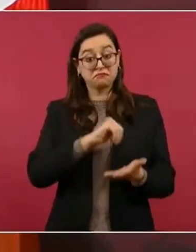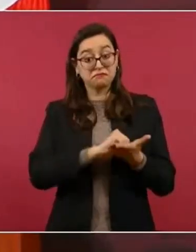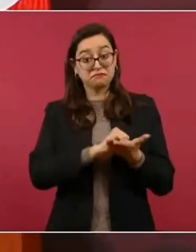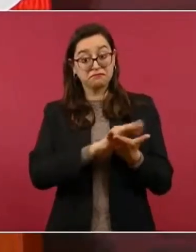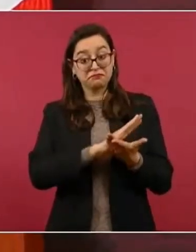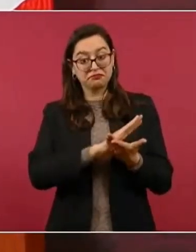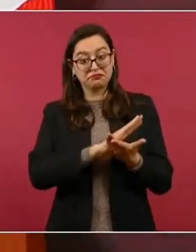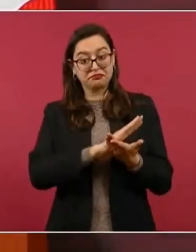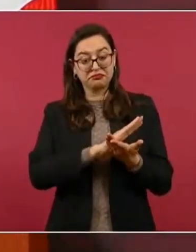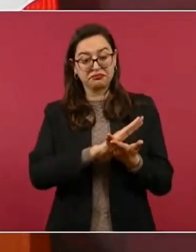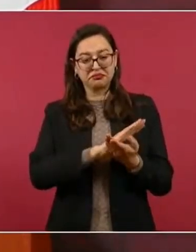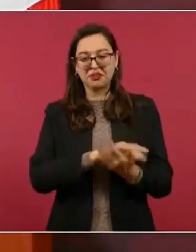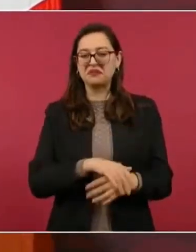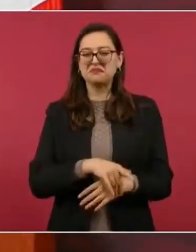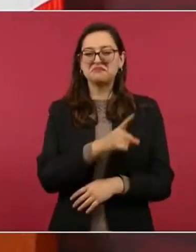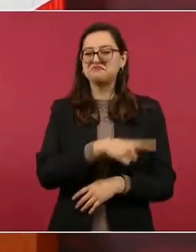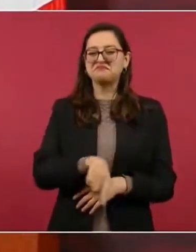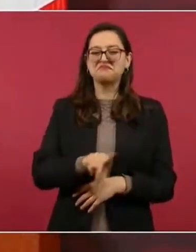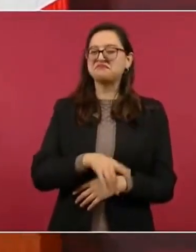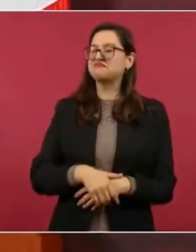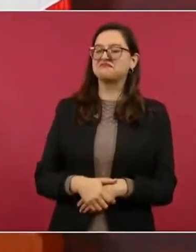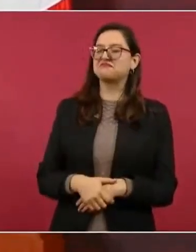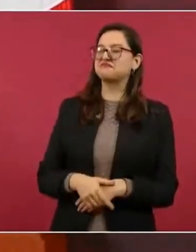dicen, no, va a ser muy difícil.